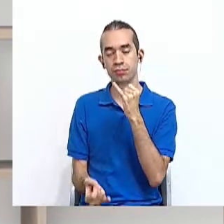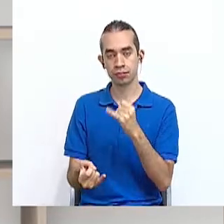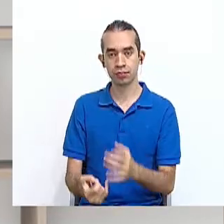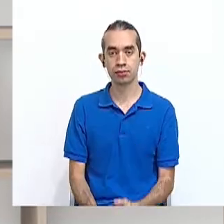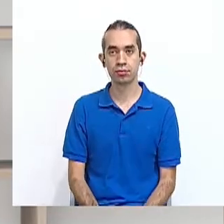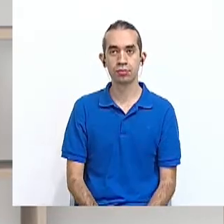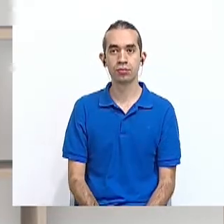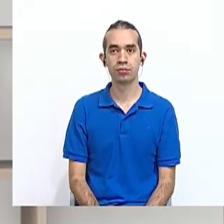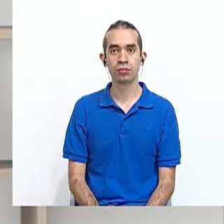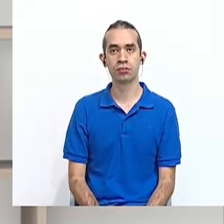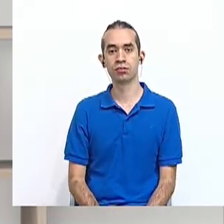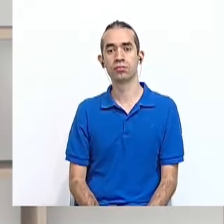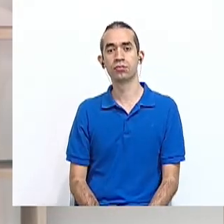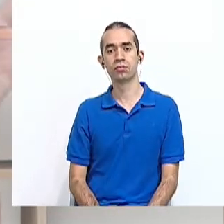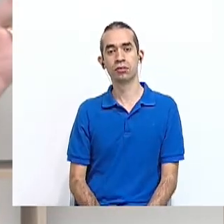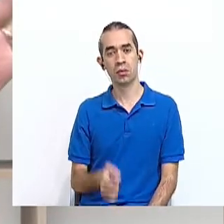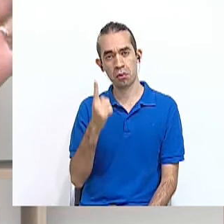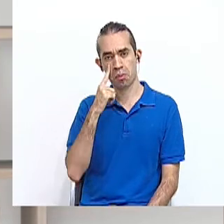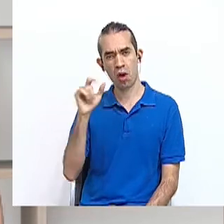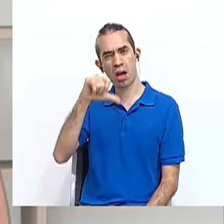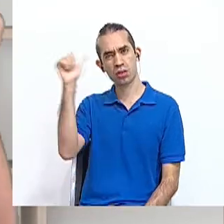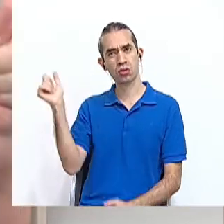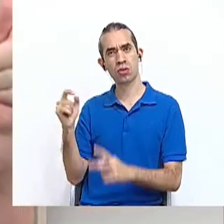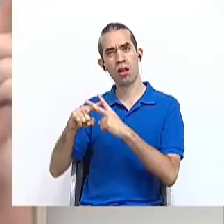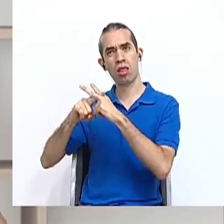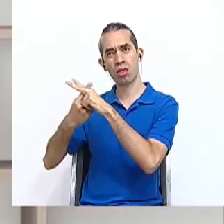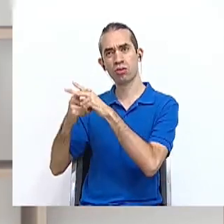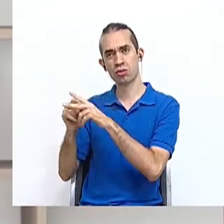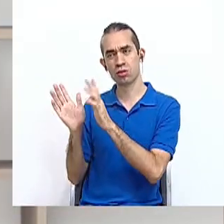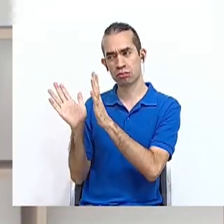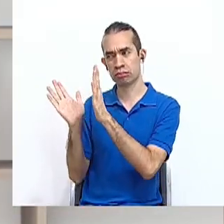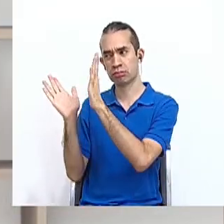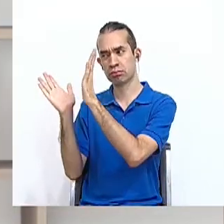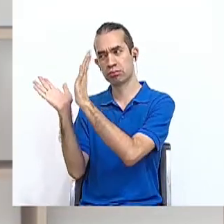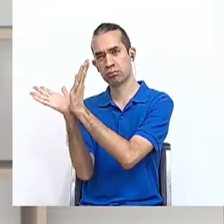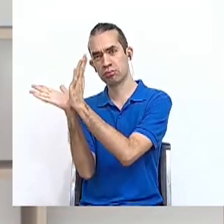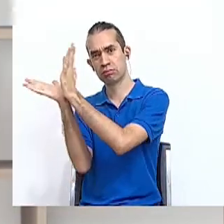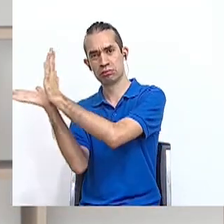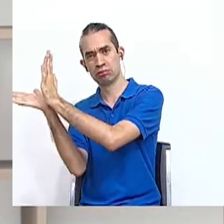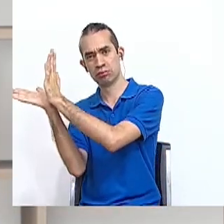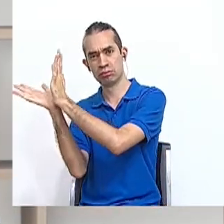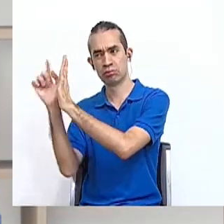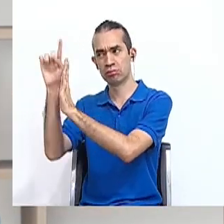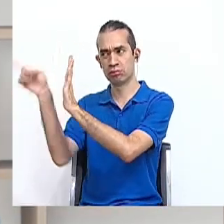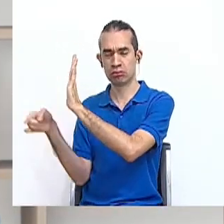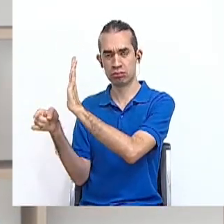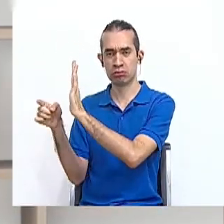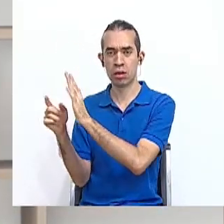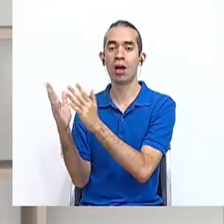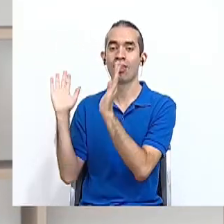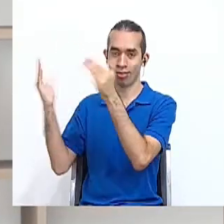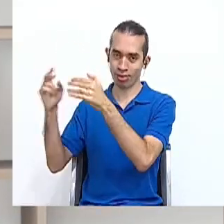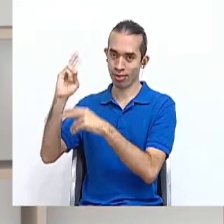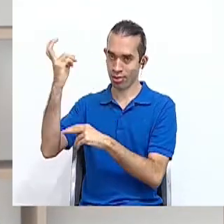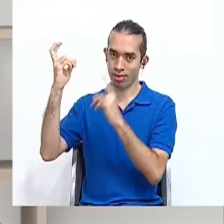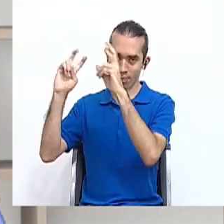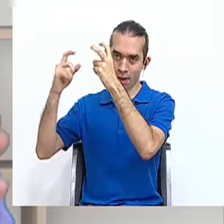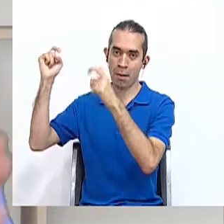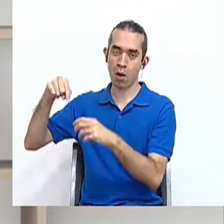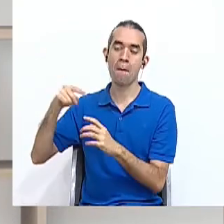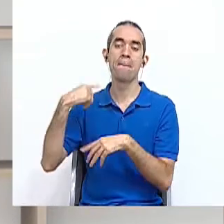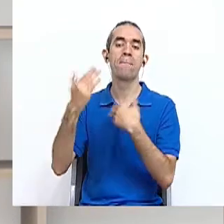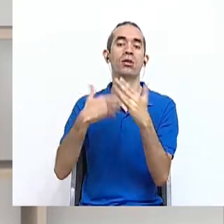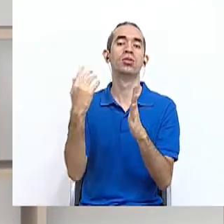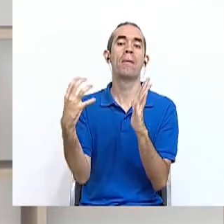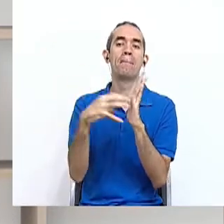hoy dejamos un poquito más alejado la introducción? Porque ese es el tema que vamos a tratar hoy, el proceso de los párrafos introductivos. Muy bien,